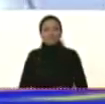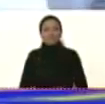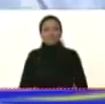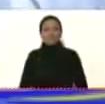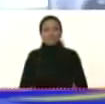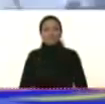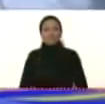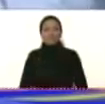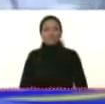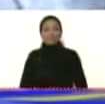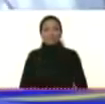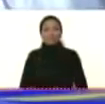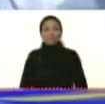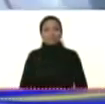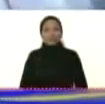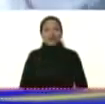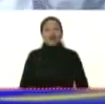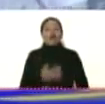Ah,